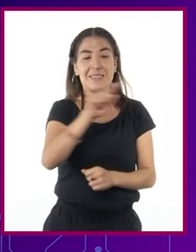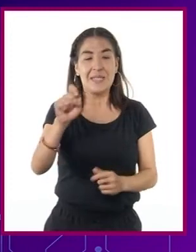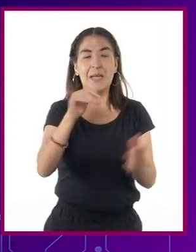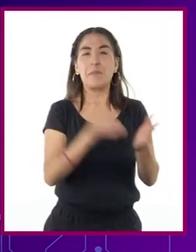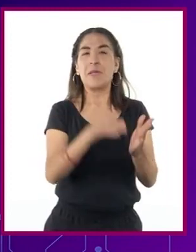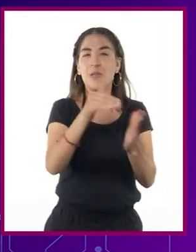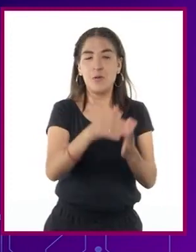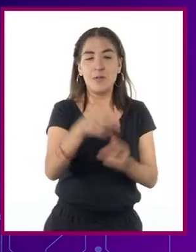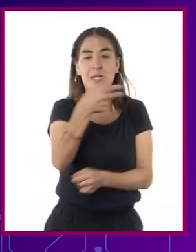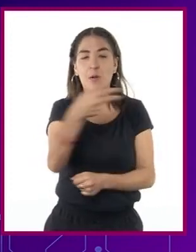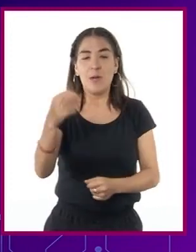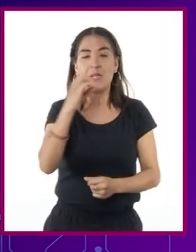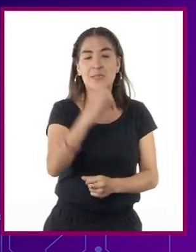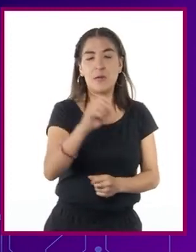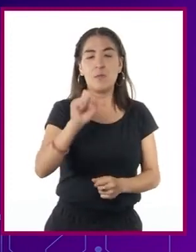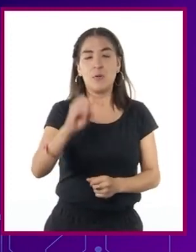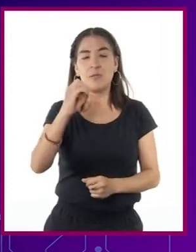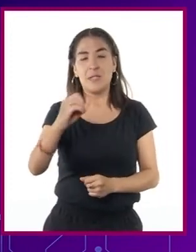igual a